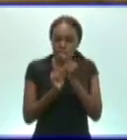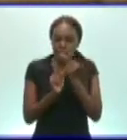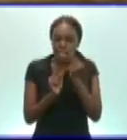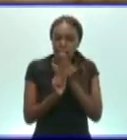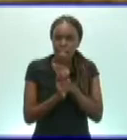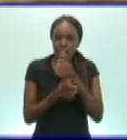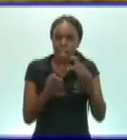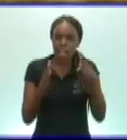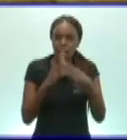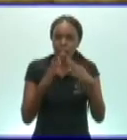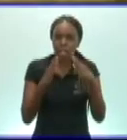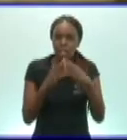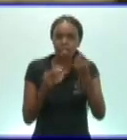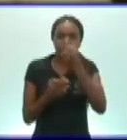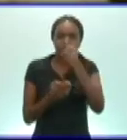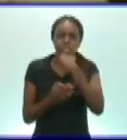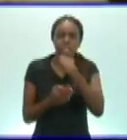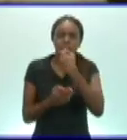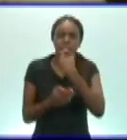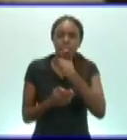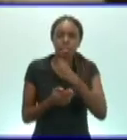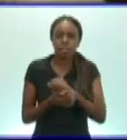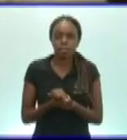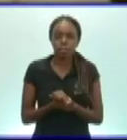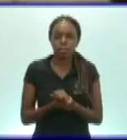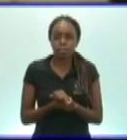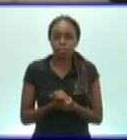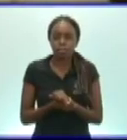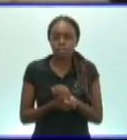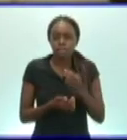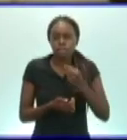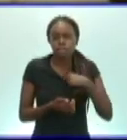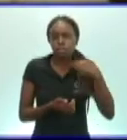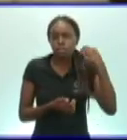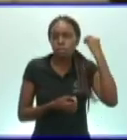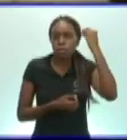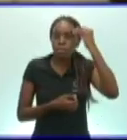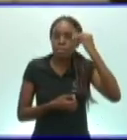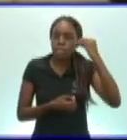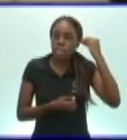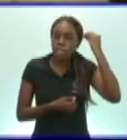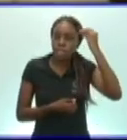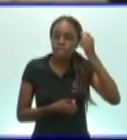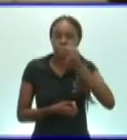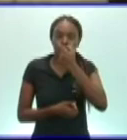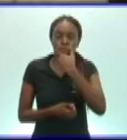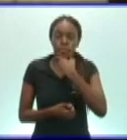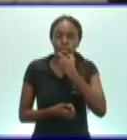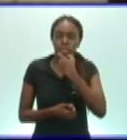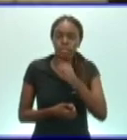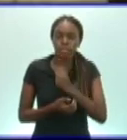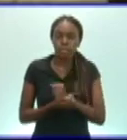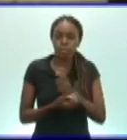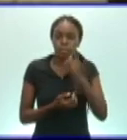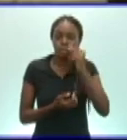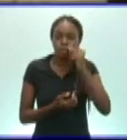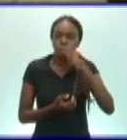San Lorenzo. Yo pienso que Céspedes fue el hombre de la